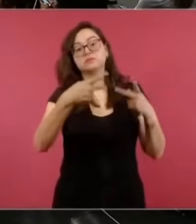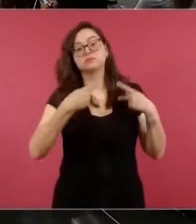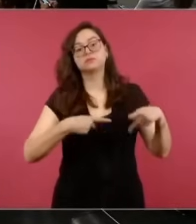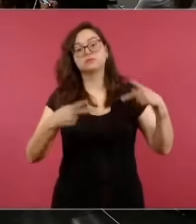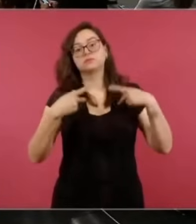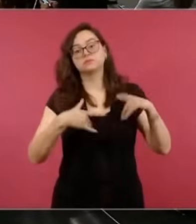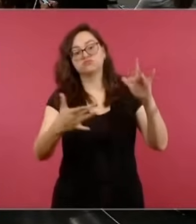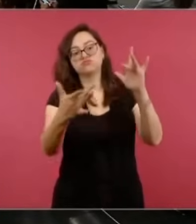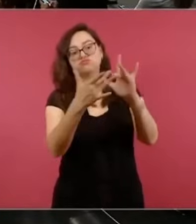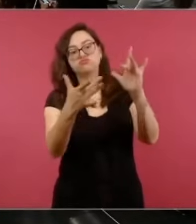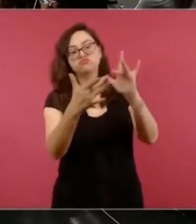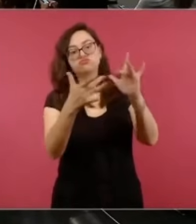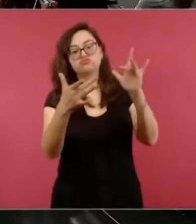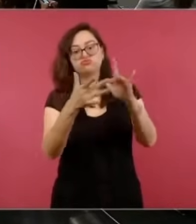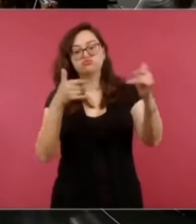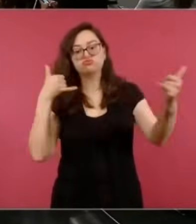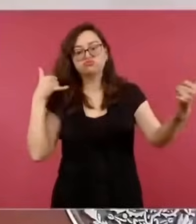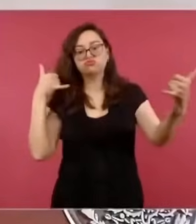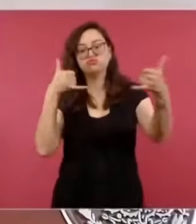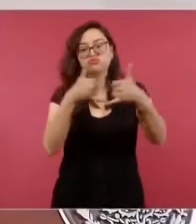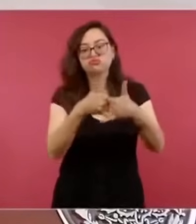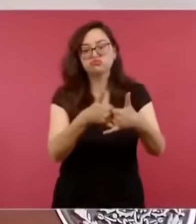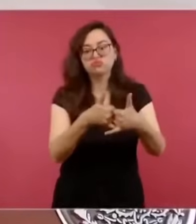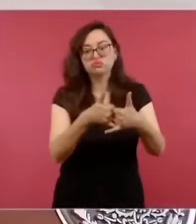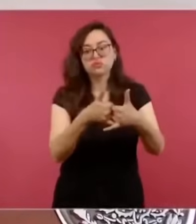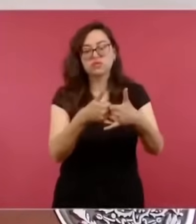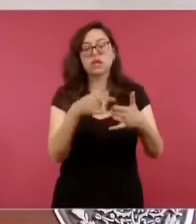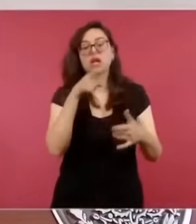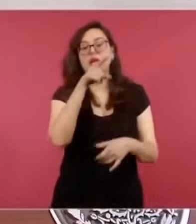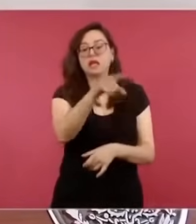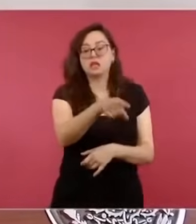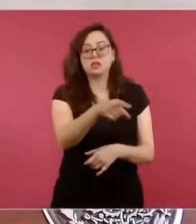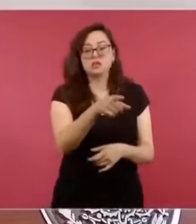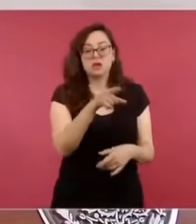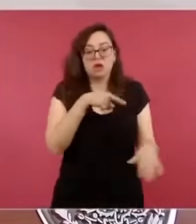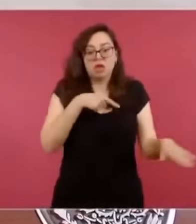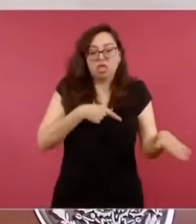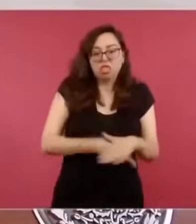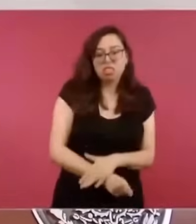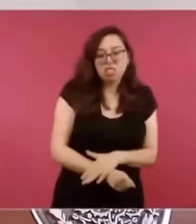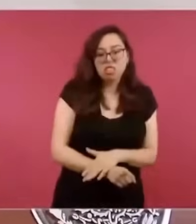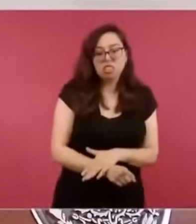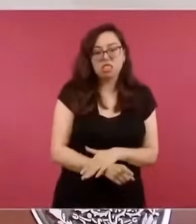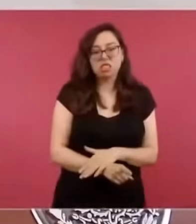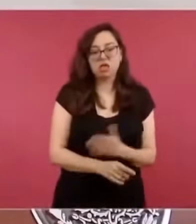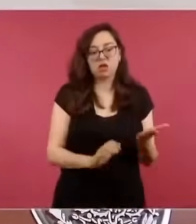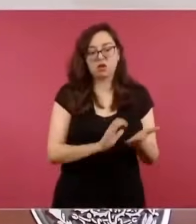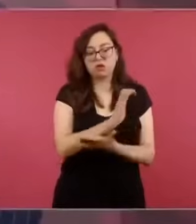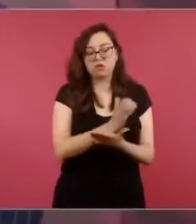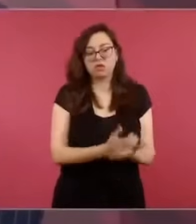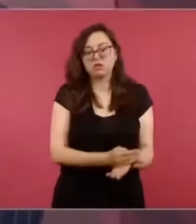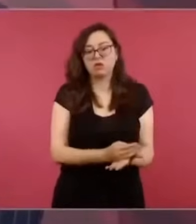y firma una ampliación del permiso,